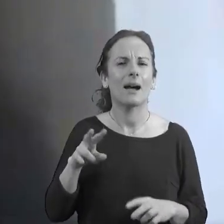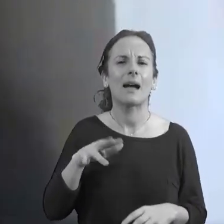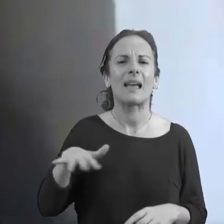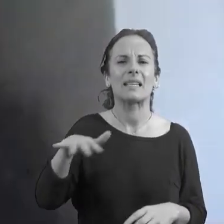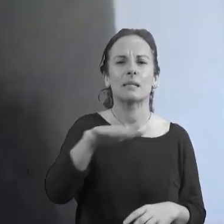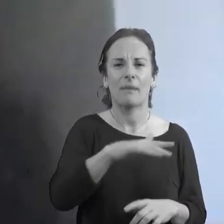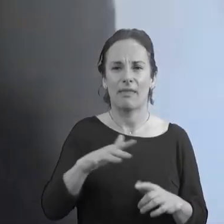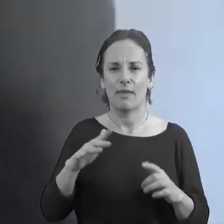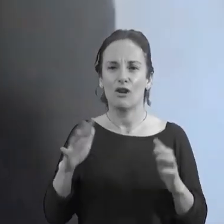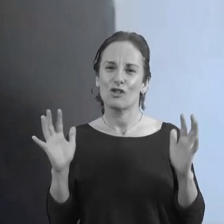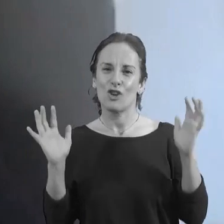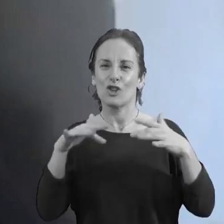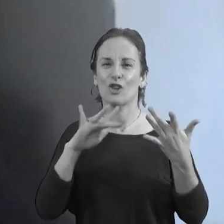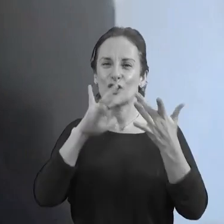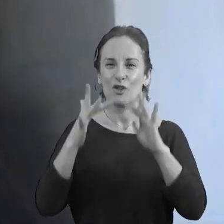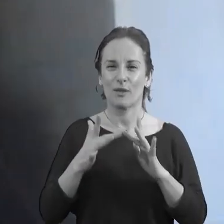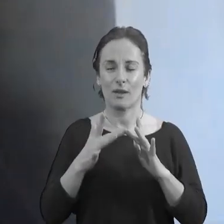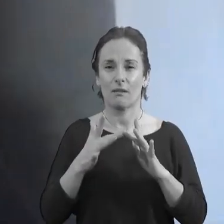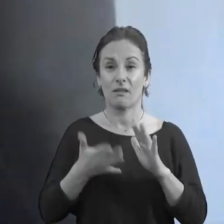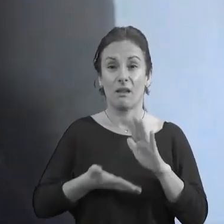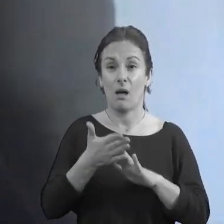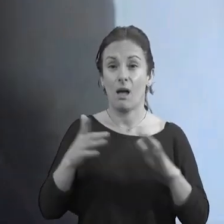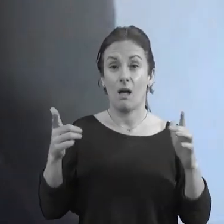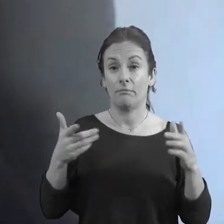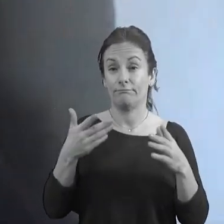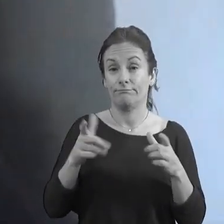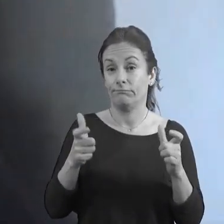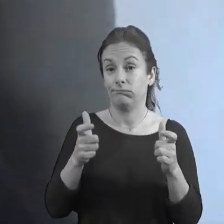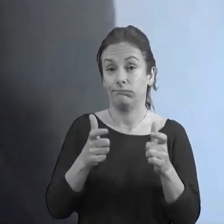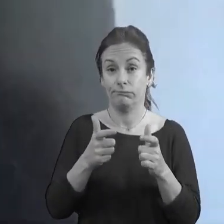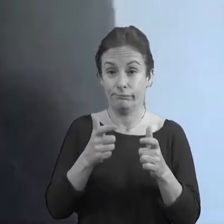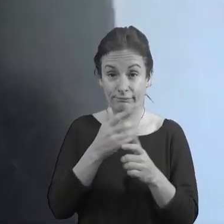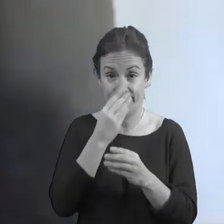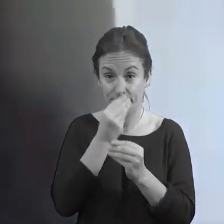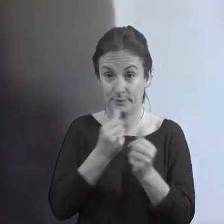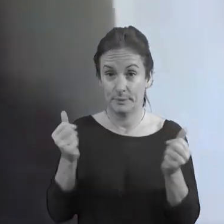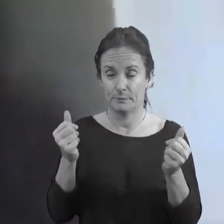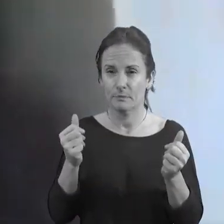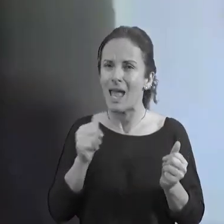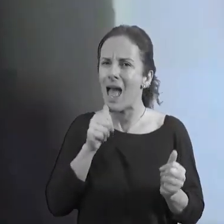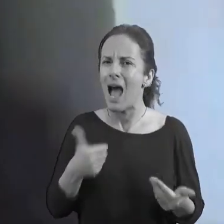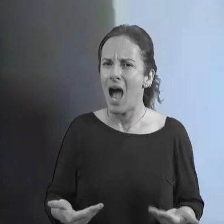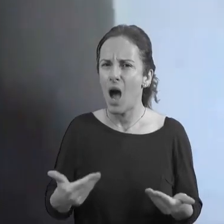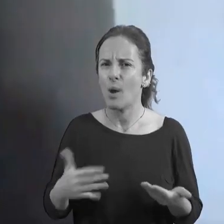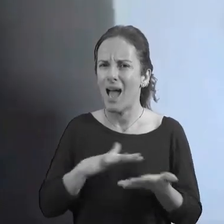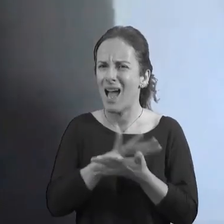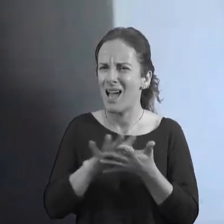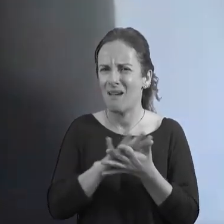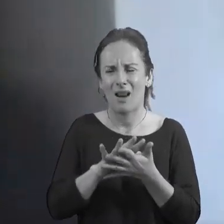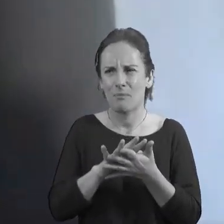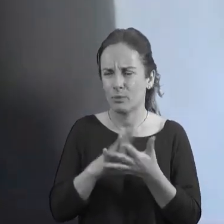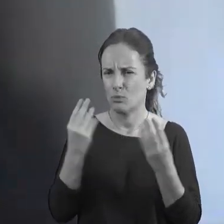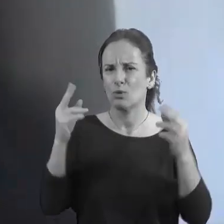socialización que se van perdiendo, ¿no? Que en estos momentos en que estamos hablando muchísimo de los